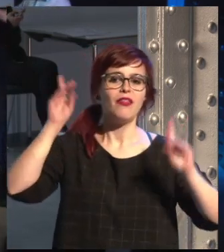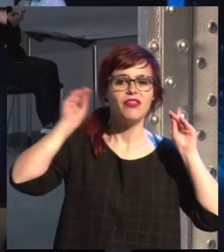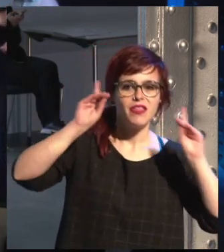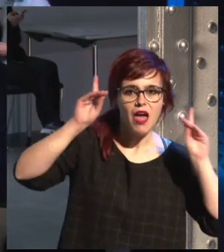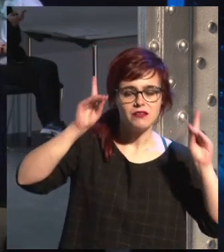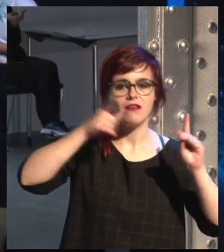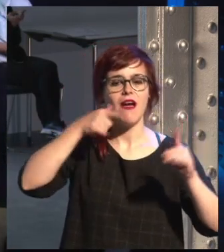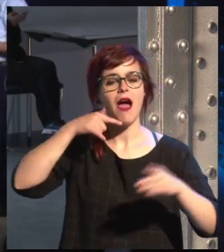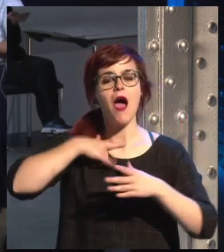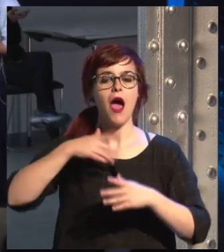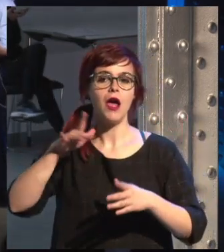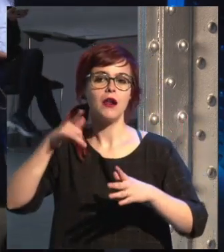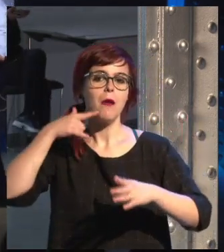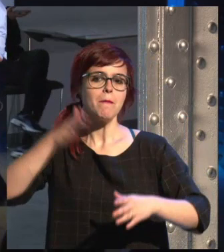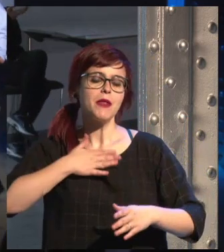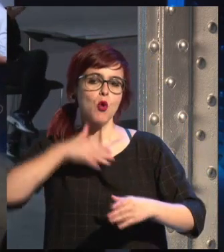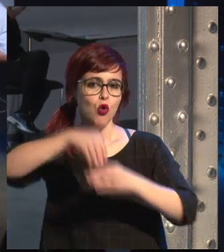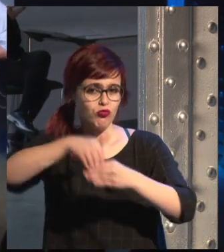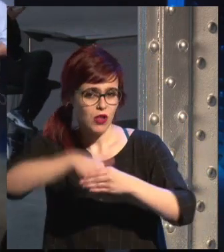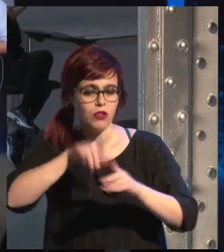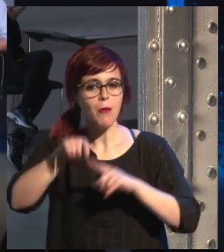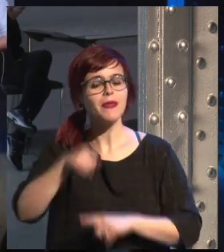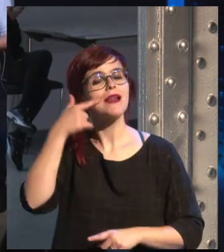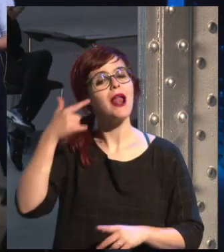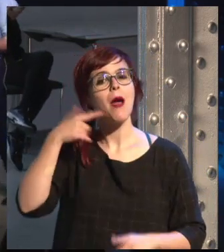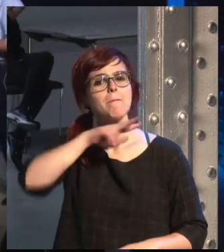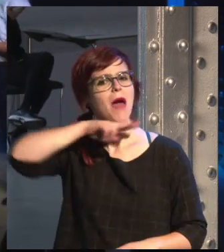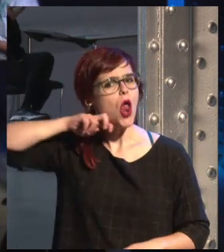patrimonio, contenido y sobre todo el valor diferencial, el aspecto